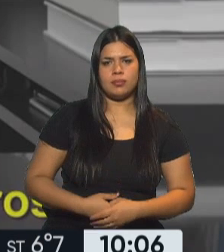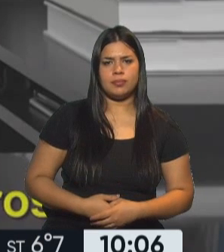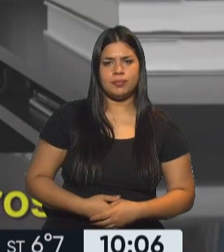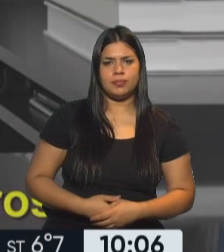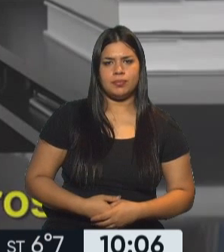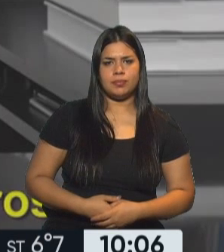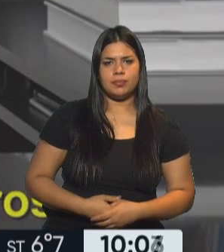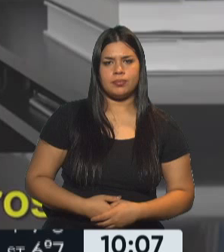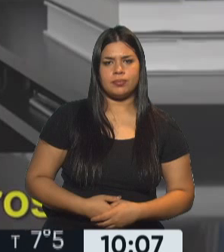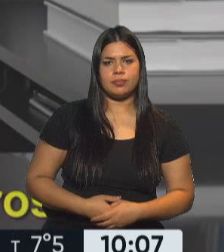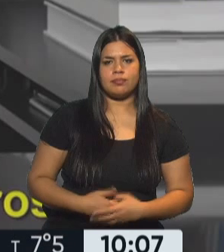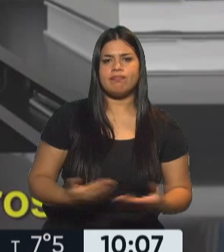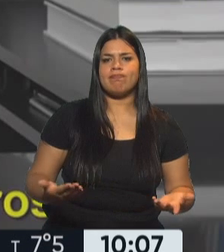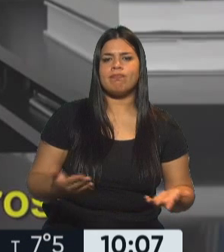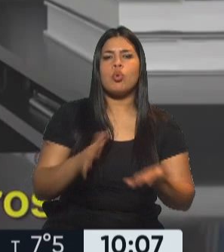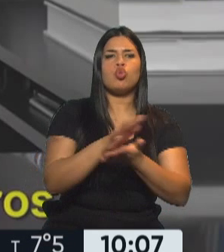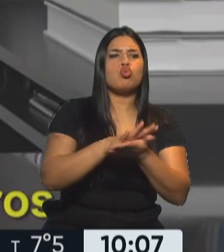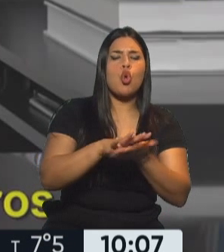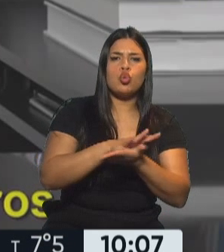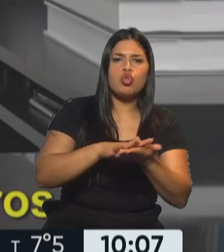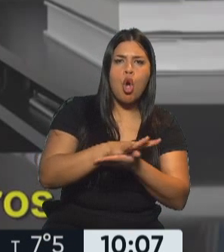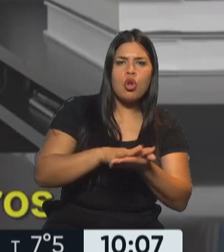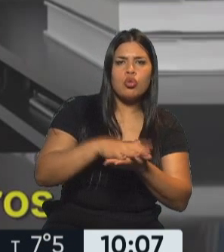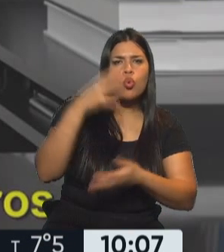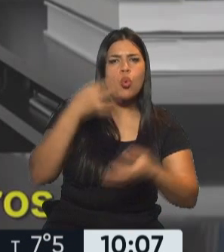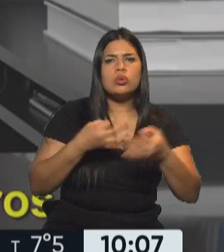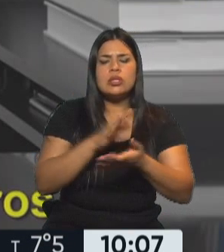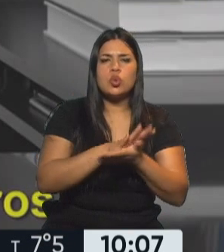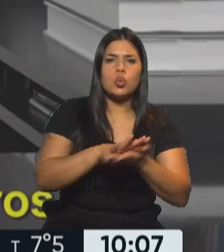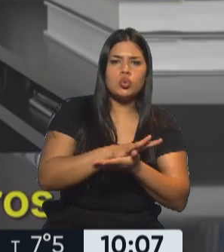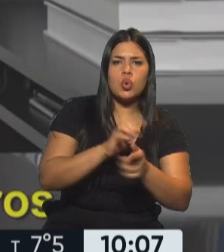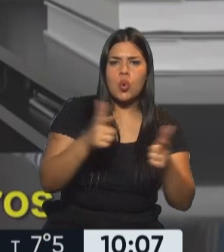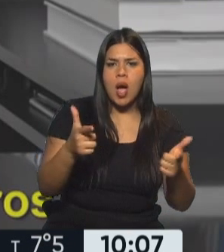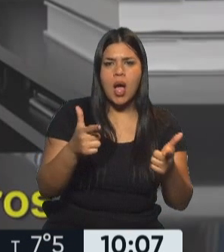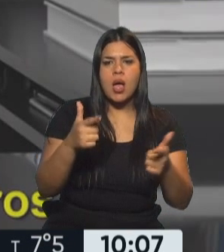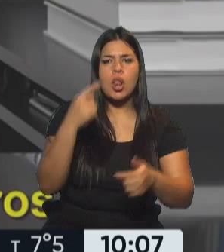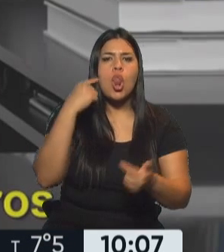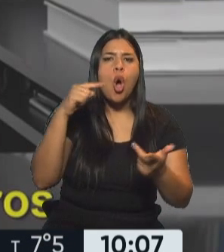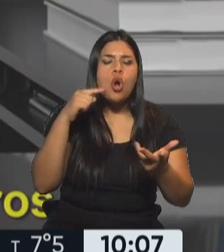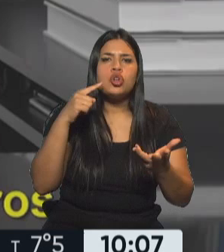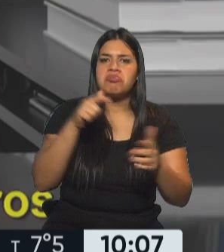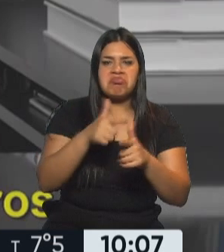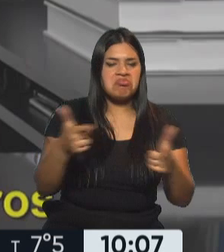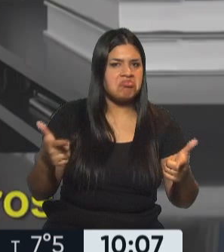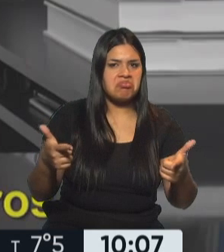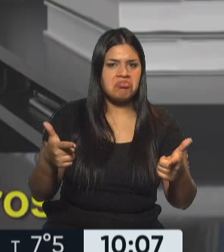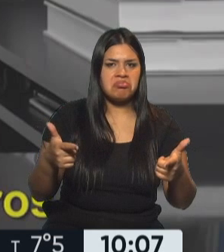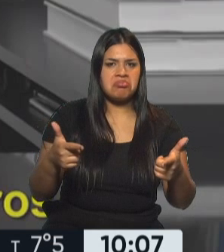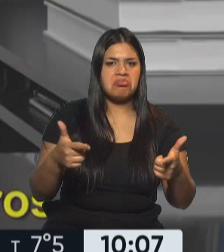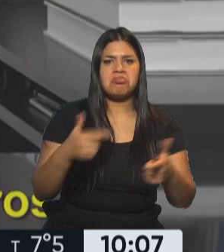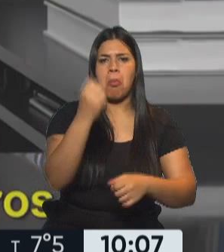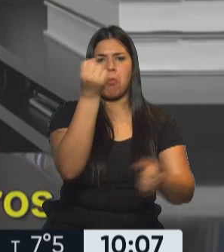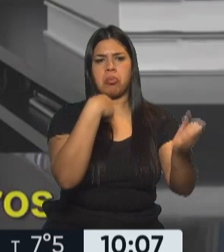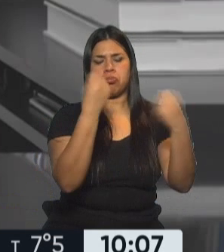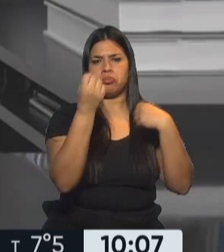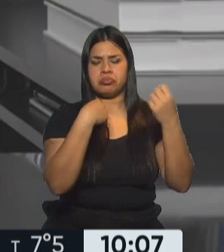La ausencia de resultados, la carencia de logros, la indiferencia cada